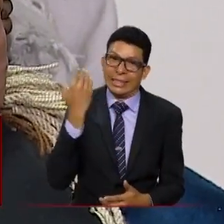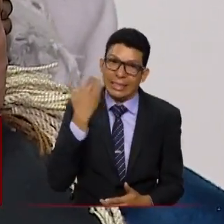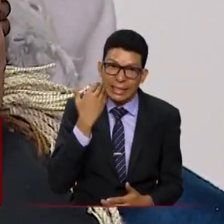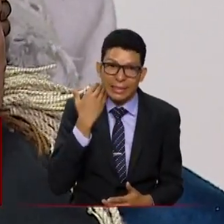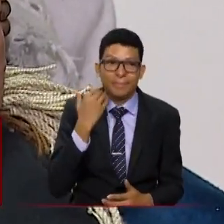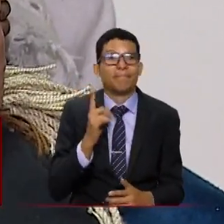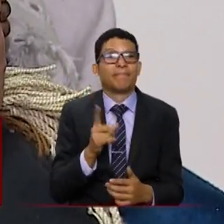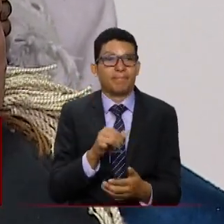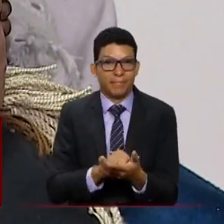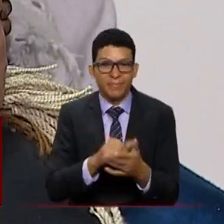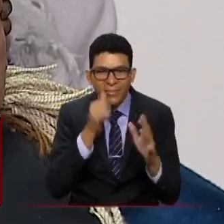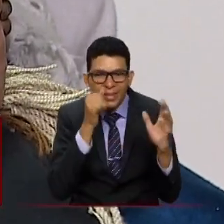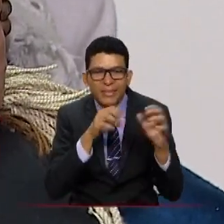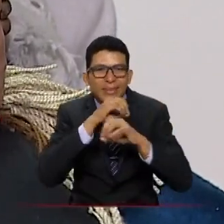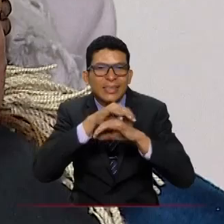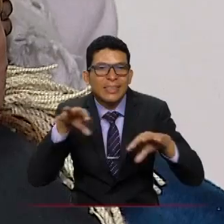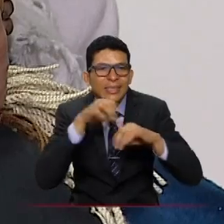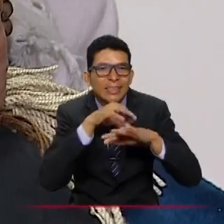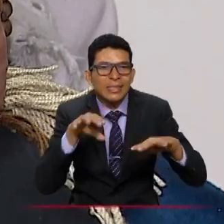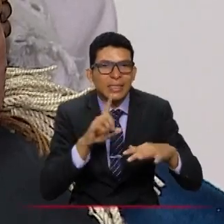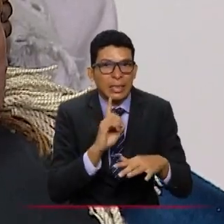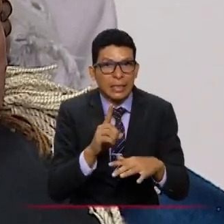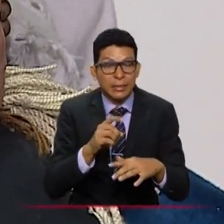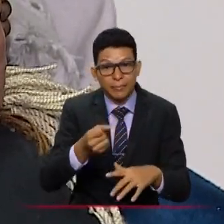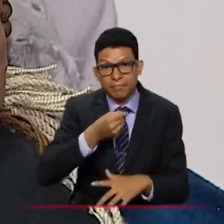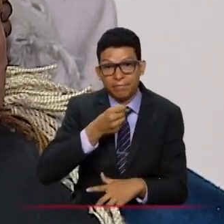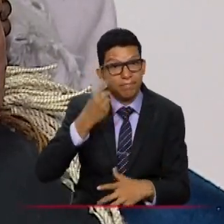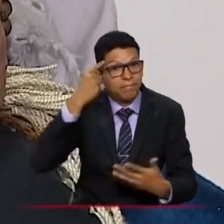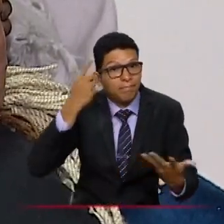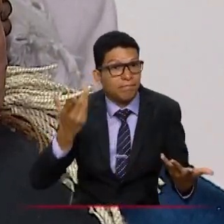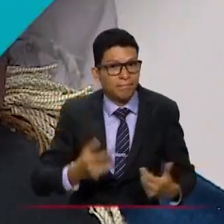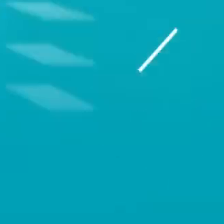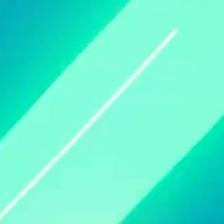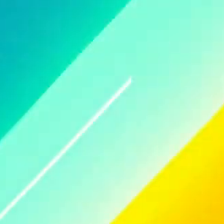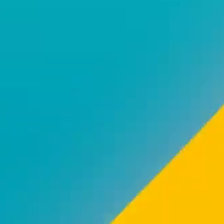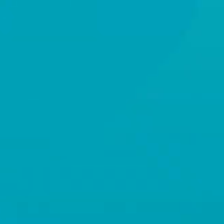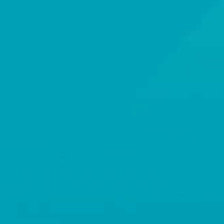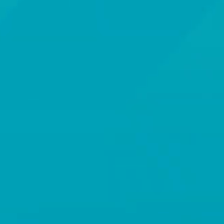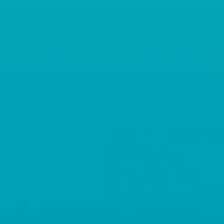y que quienes ven las publicaciones periodísticas no imaginan.